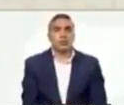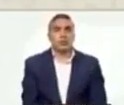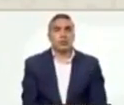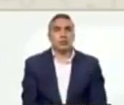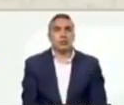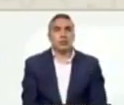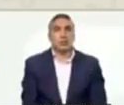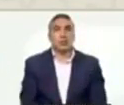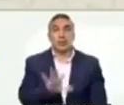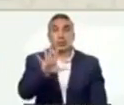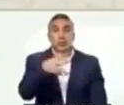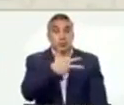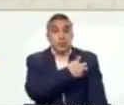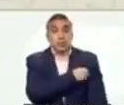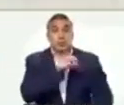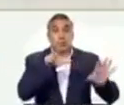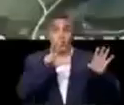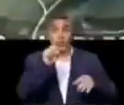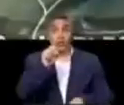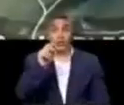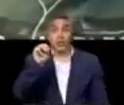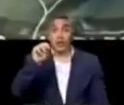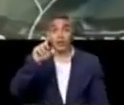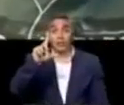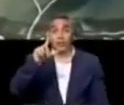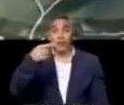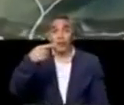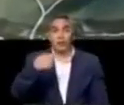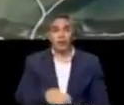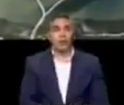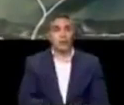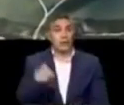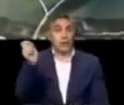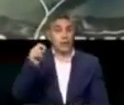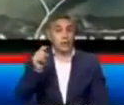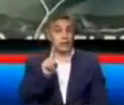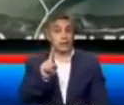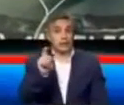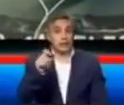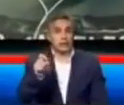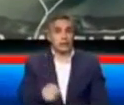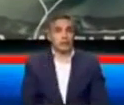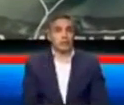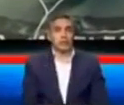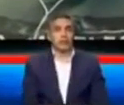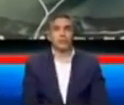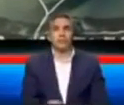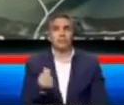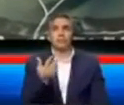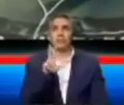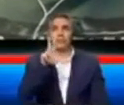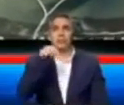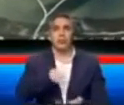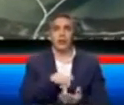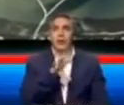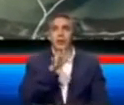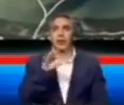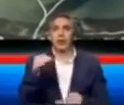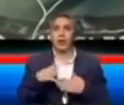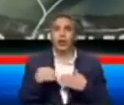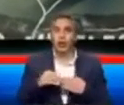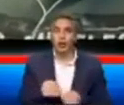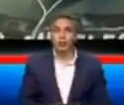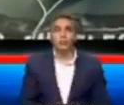cinco ampollas de 80 miligramos que era lo que se necesitaba a un precio de 3 mil 500 dólares